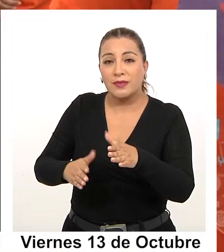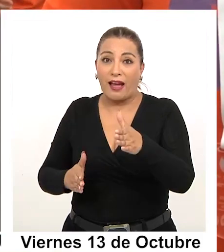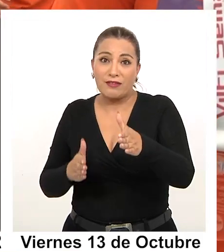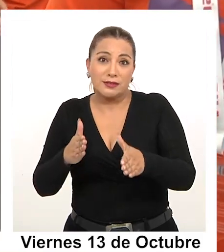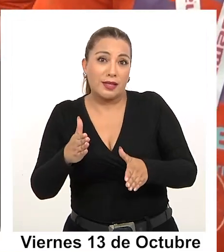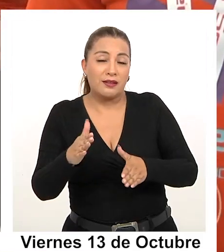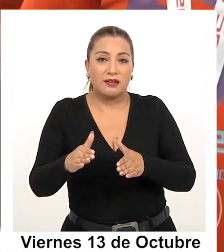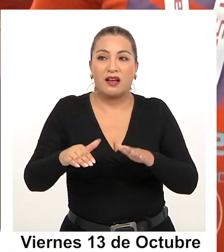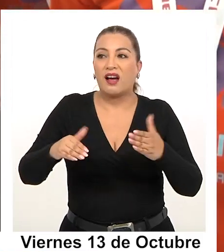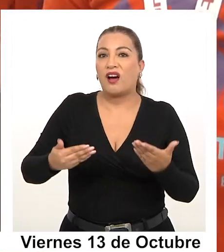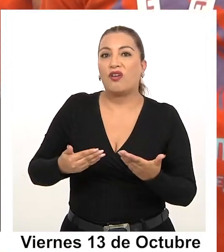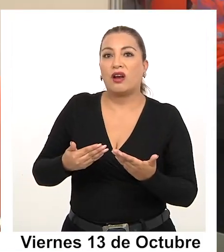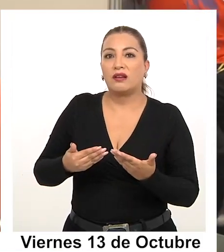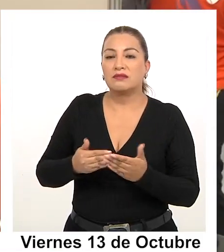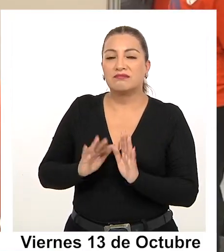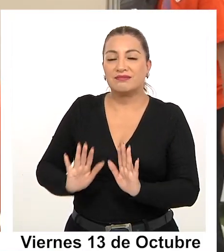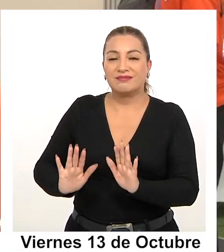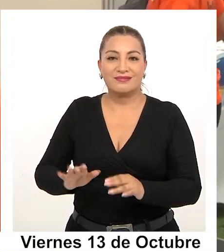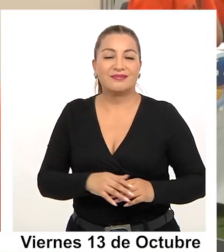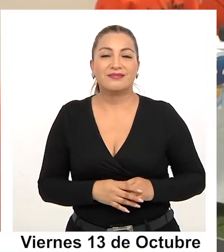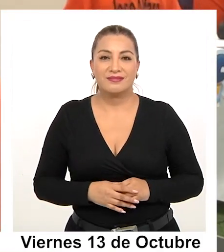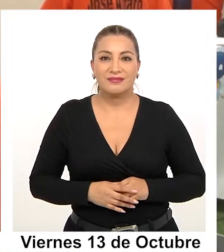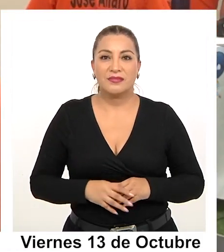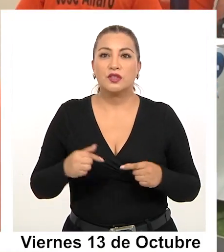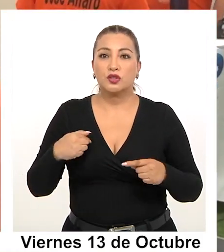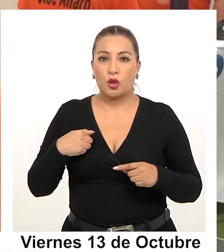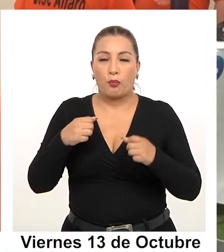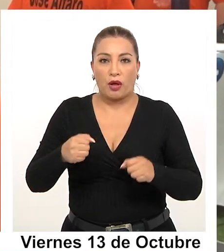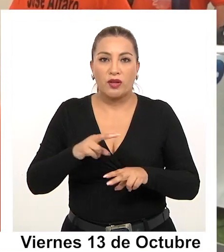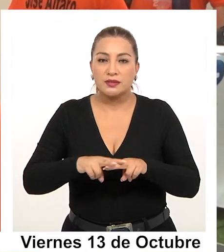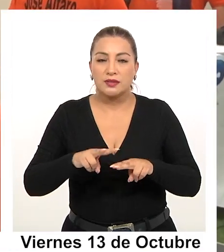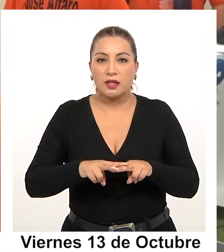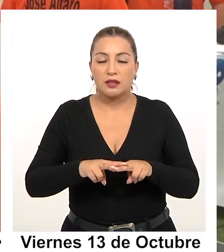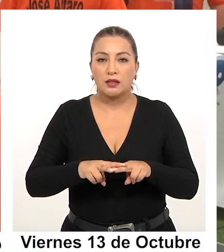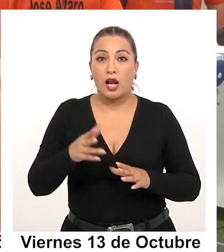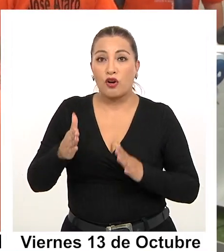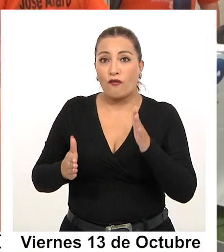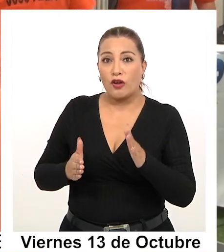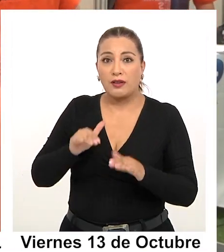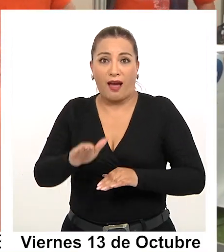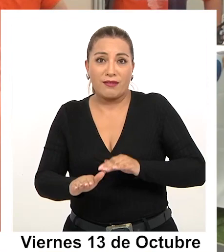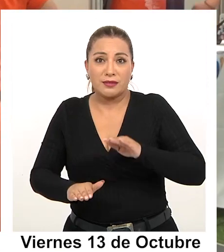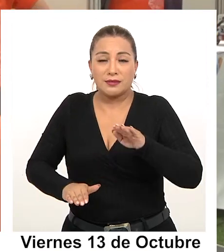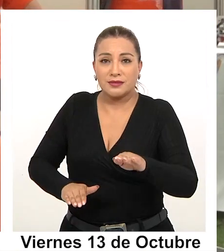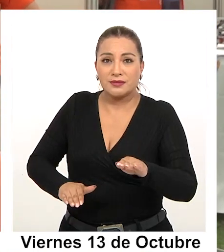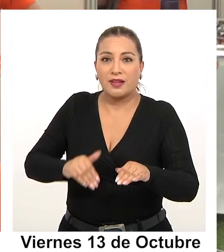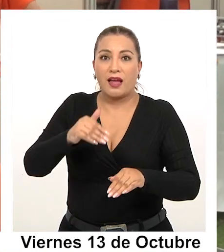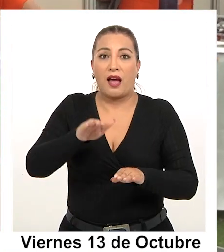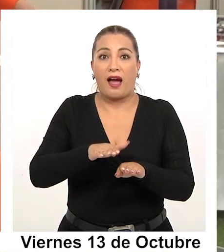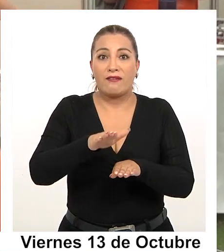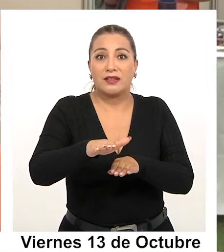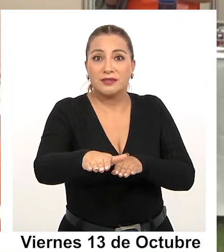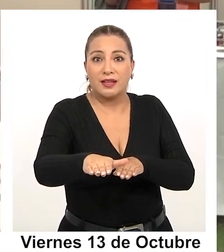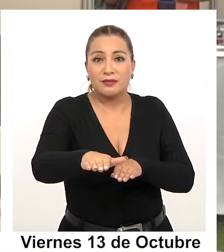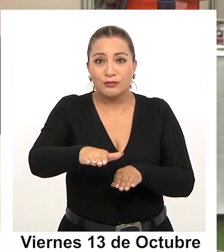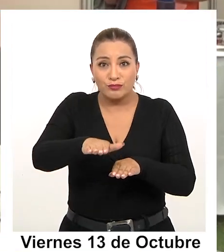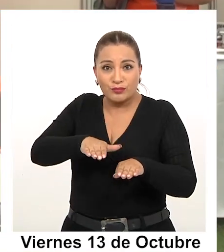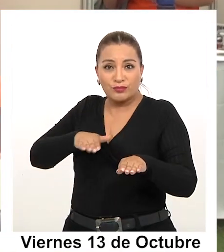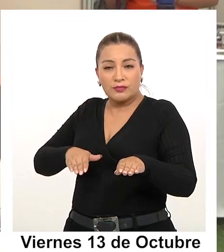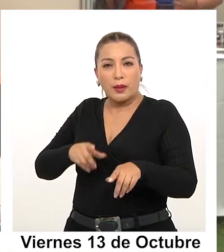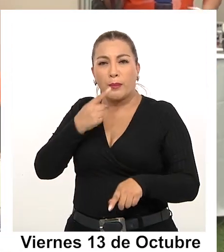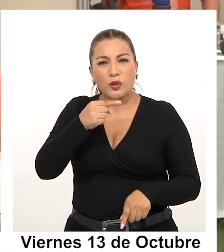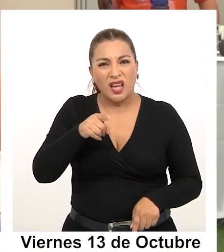ya ahora se pasa. He logrado que avance, que vaya adelante y atrás. ¿Y